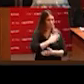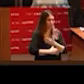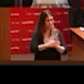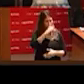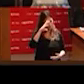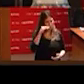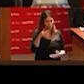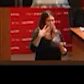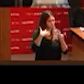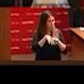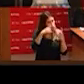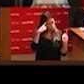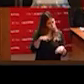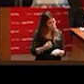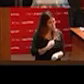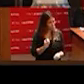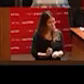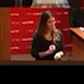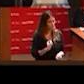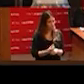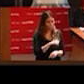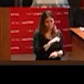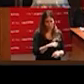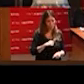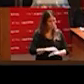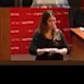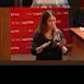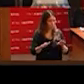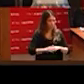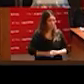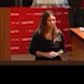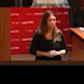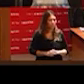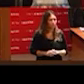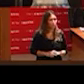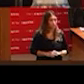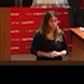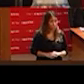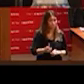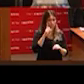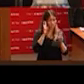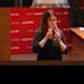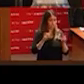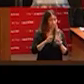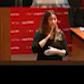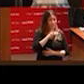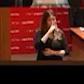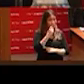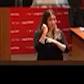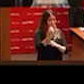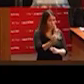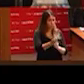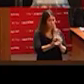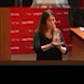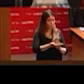integren y realicen su labor de forma Autónoma de esta forma se realiza esa retirada de apoyo